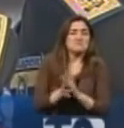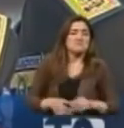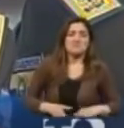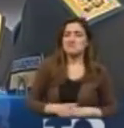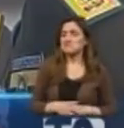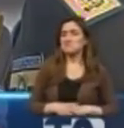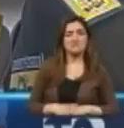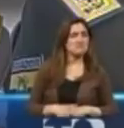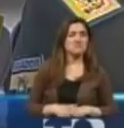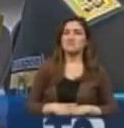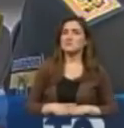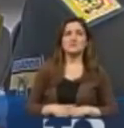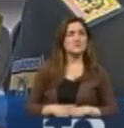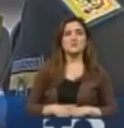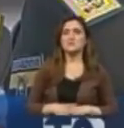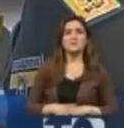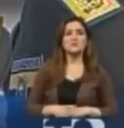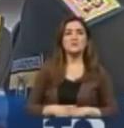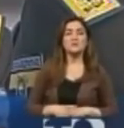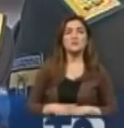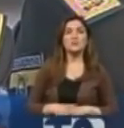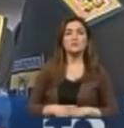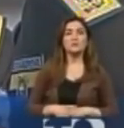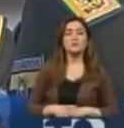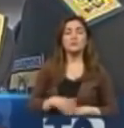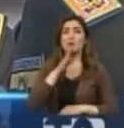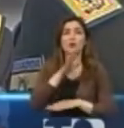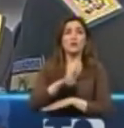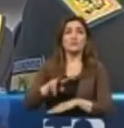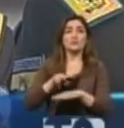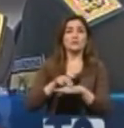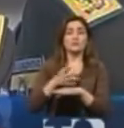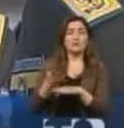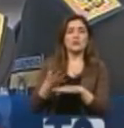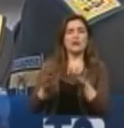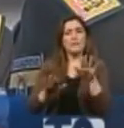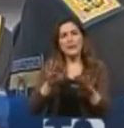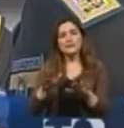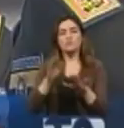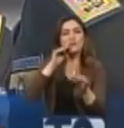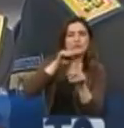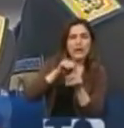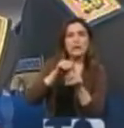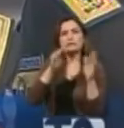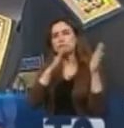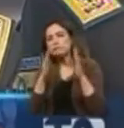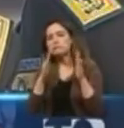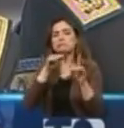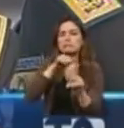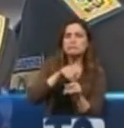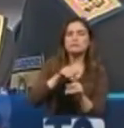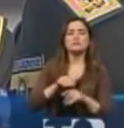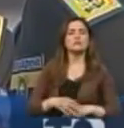comunicado con, como normalmente en forma eventual lo hacía. No conocemos desde